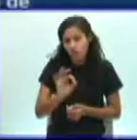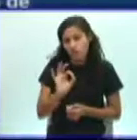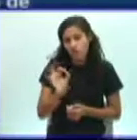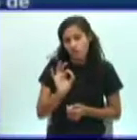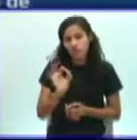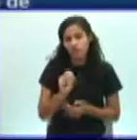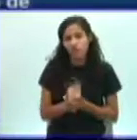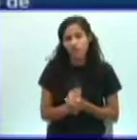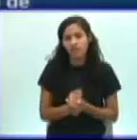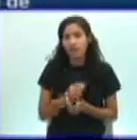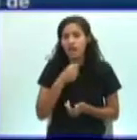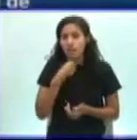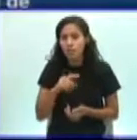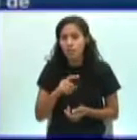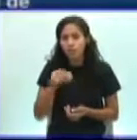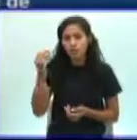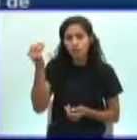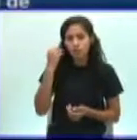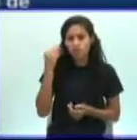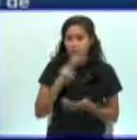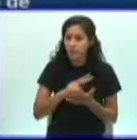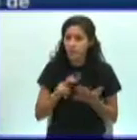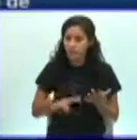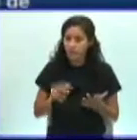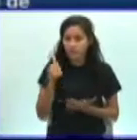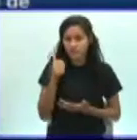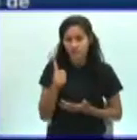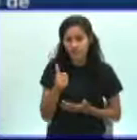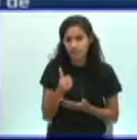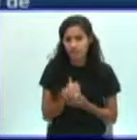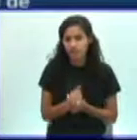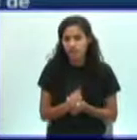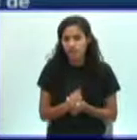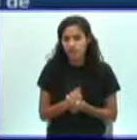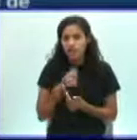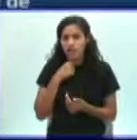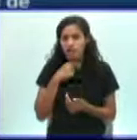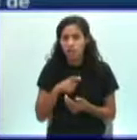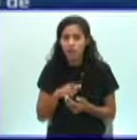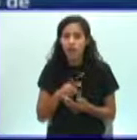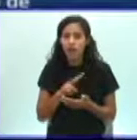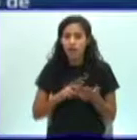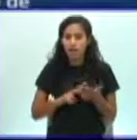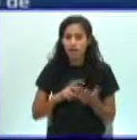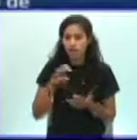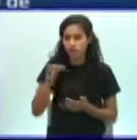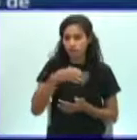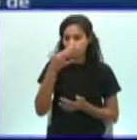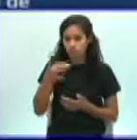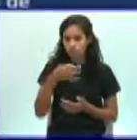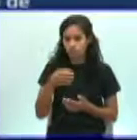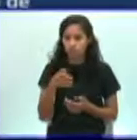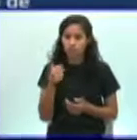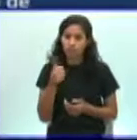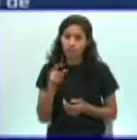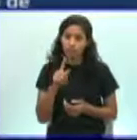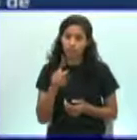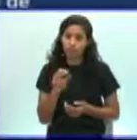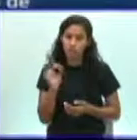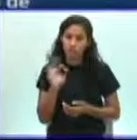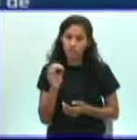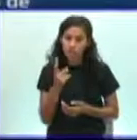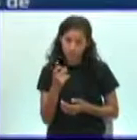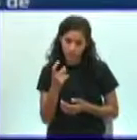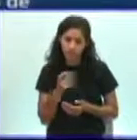todavía no dominan el código lector y no alcanzan la fluidez necesaria a la hora de leer. Deben